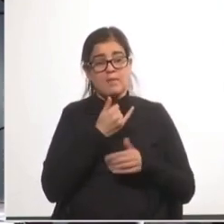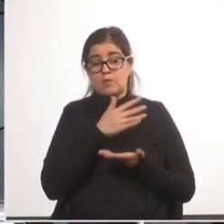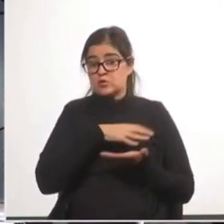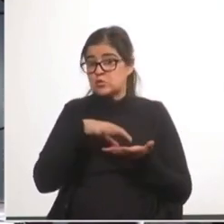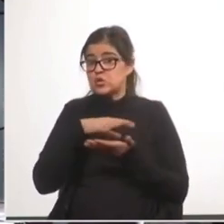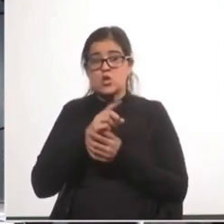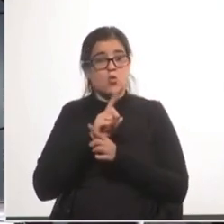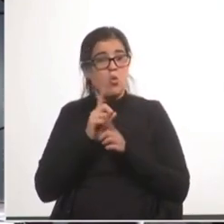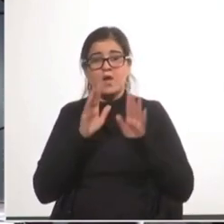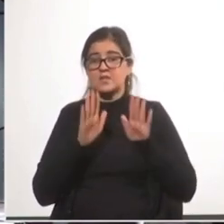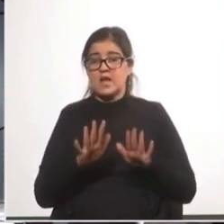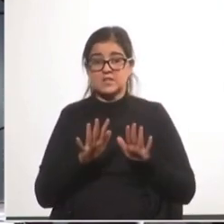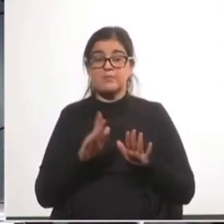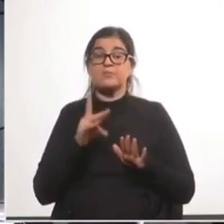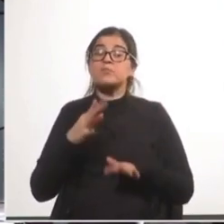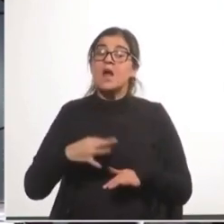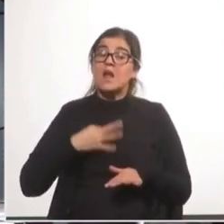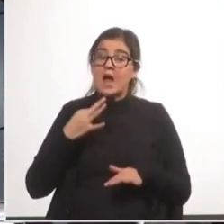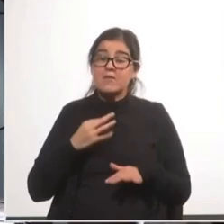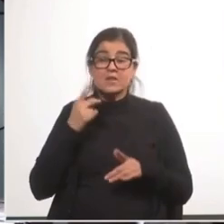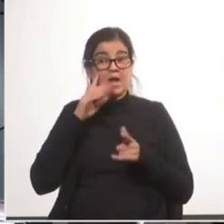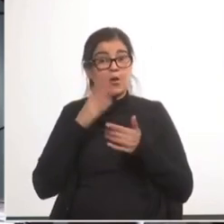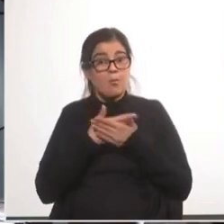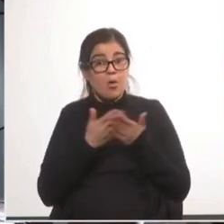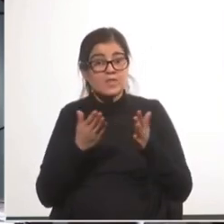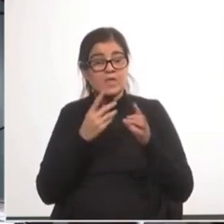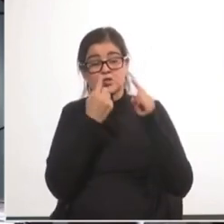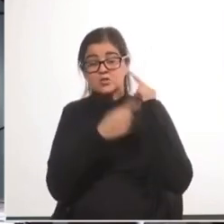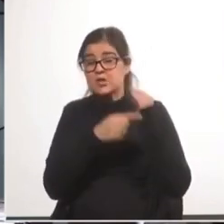es así, y la vida nos lo demuestra.